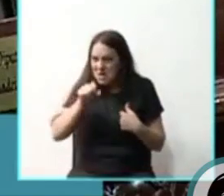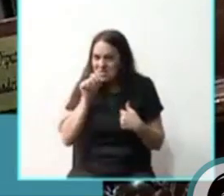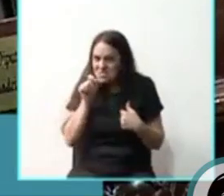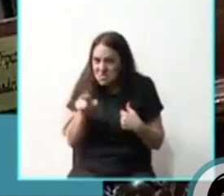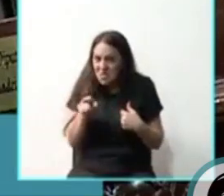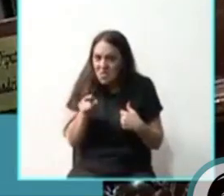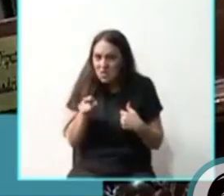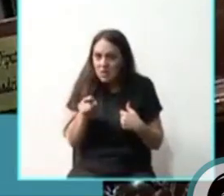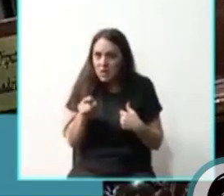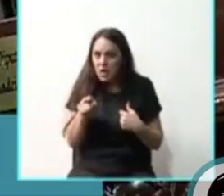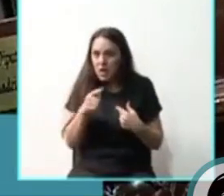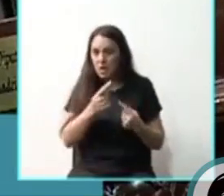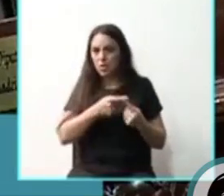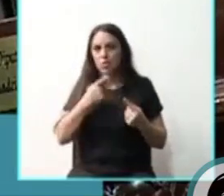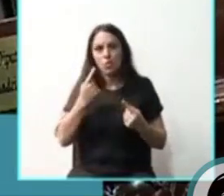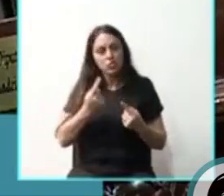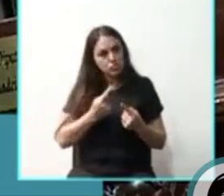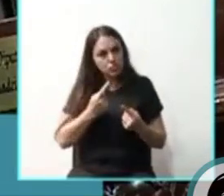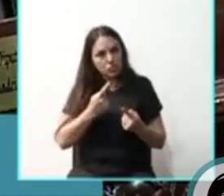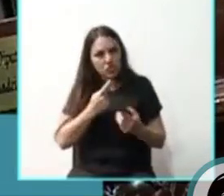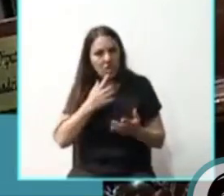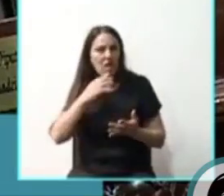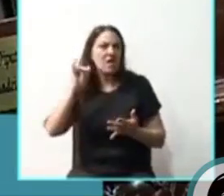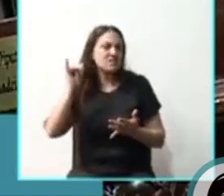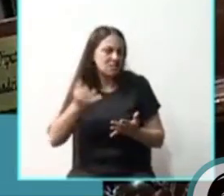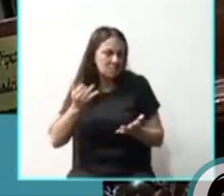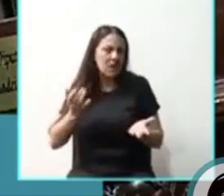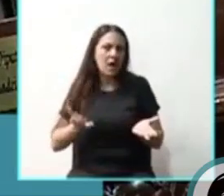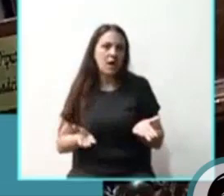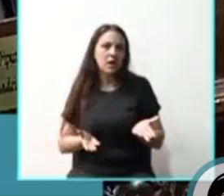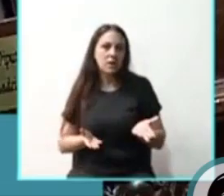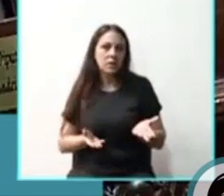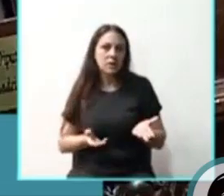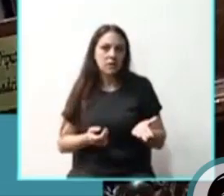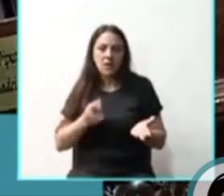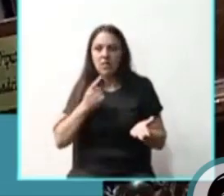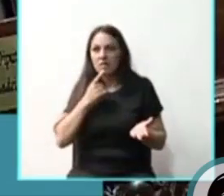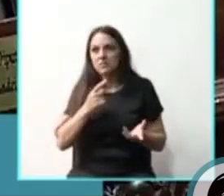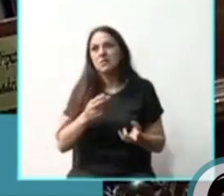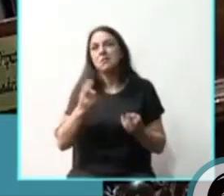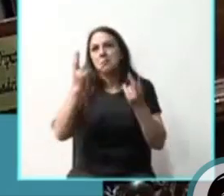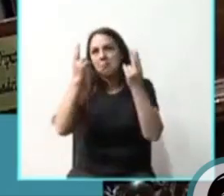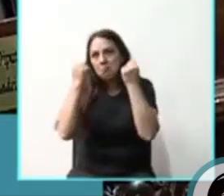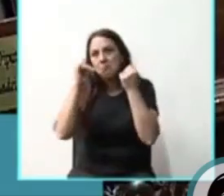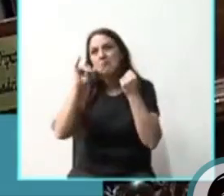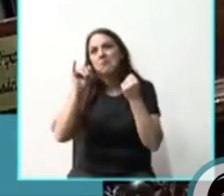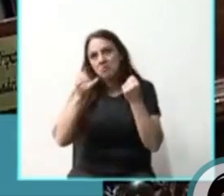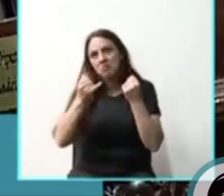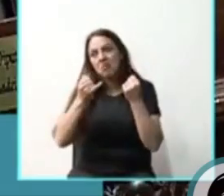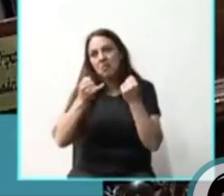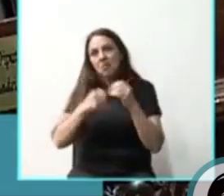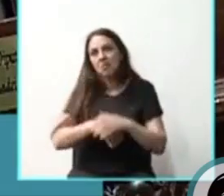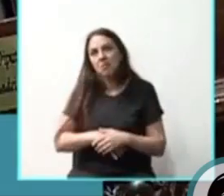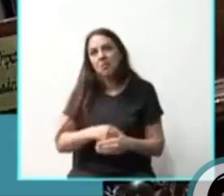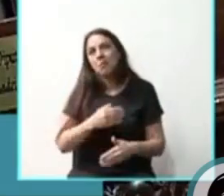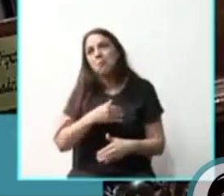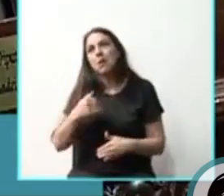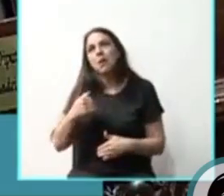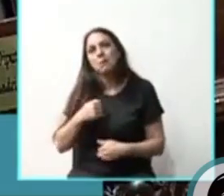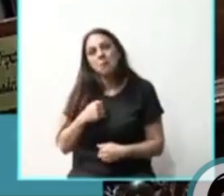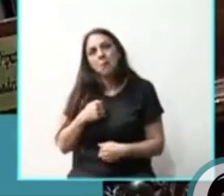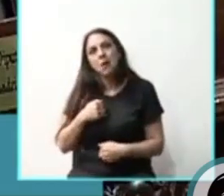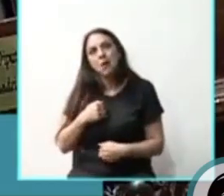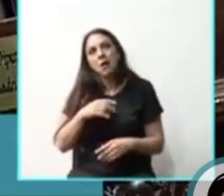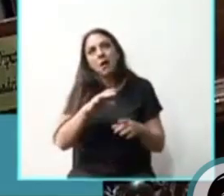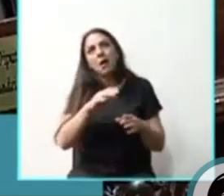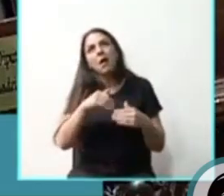tenemos que aceptarlo y tenemos que decir resignados y sus madres las